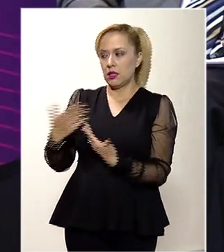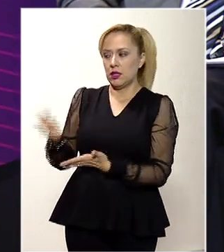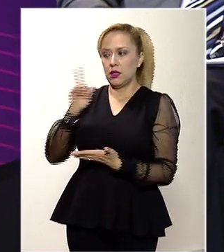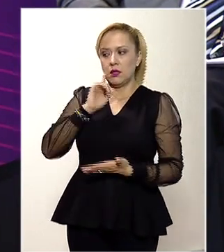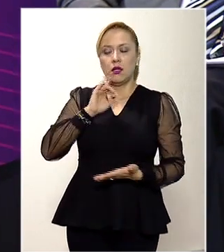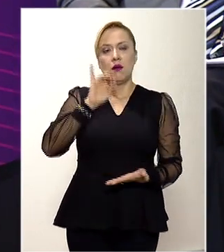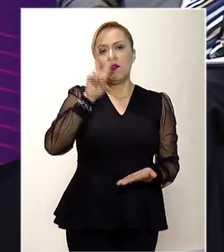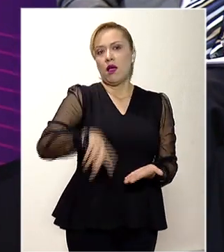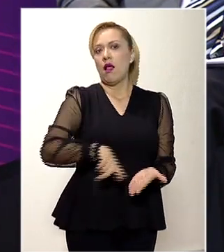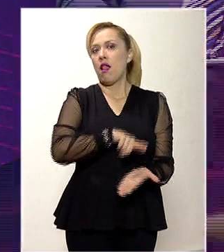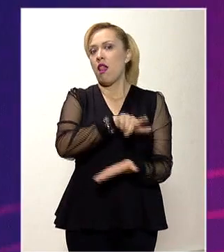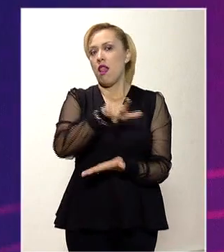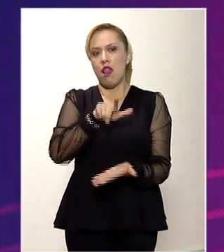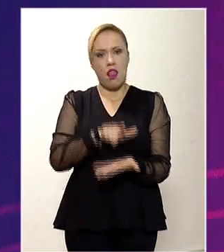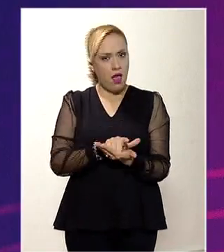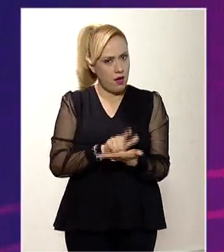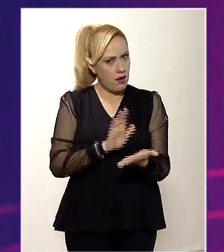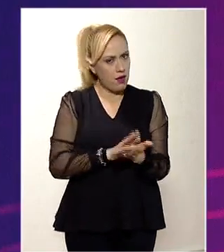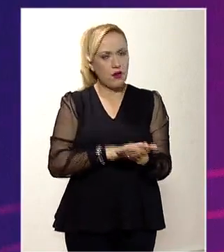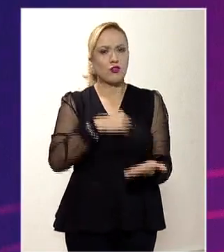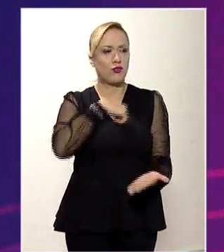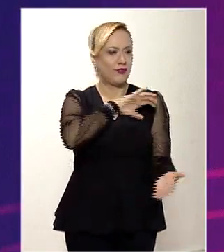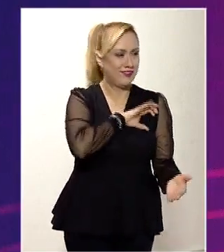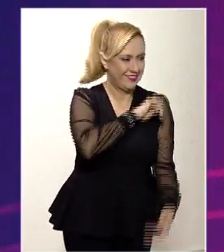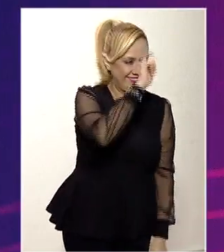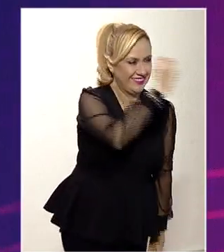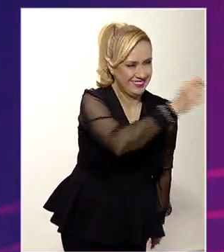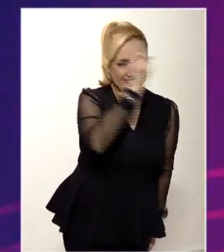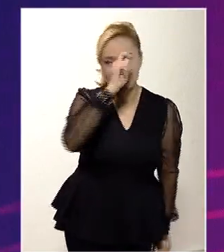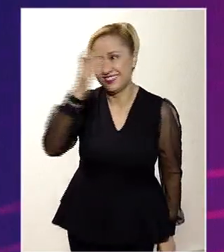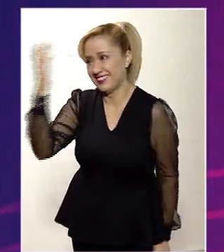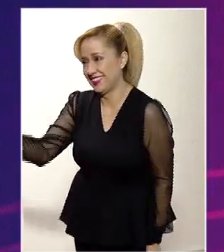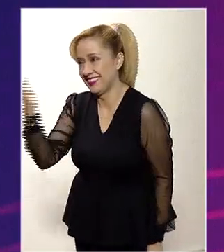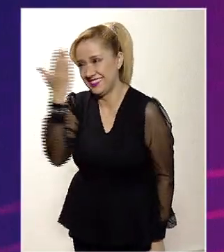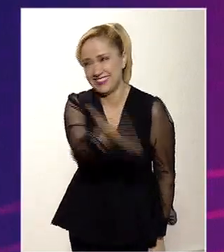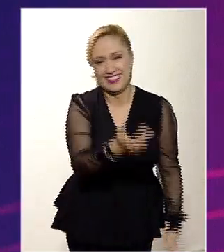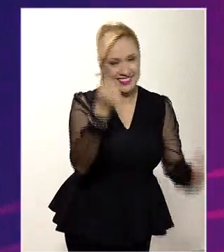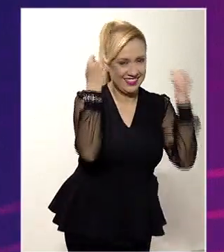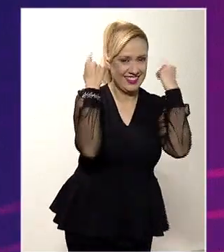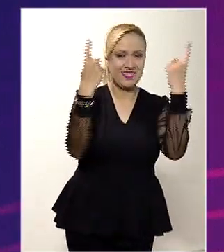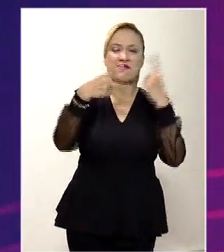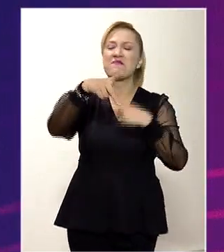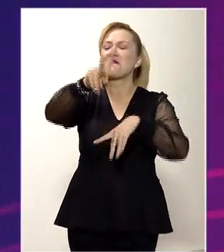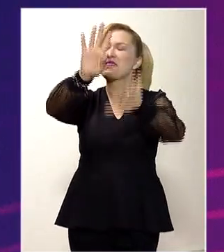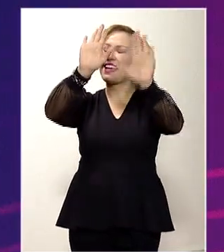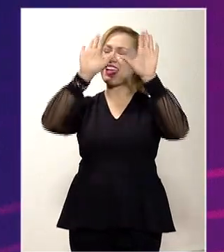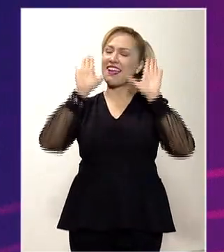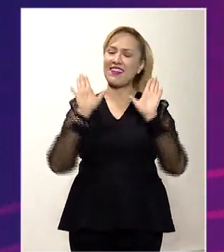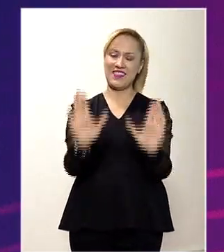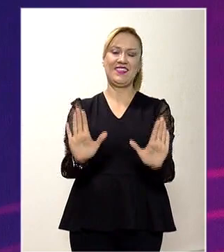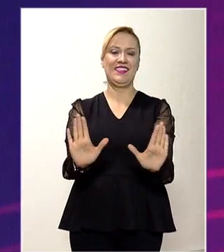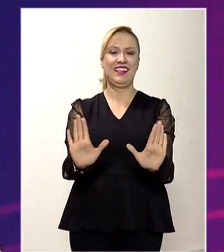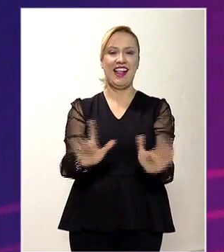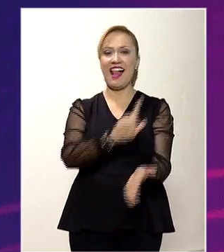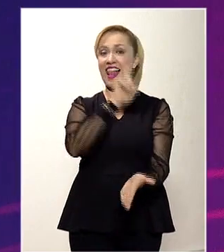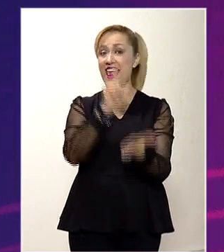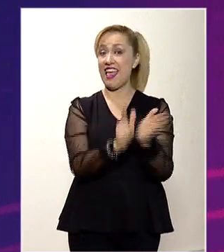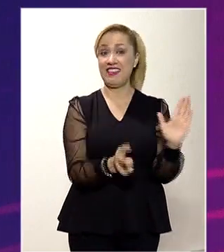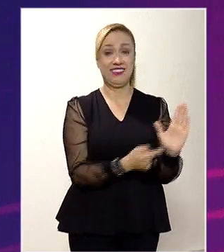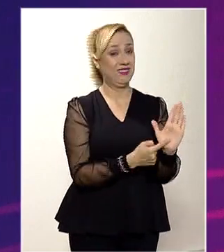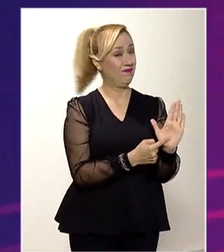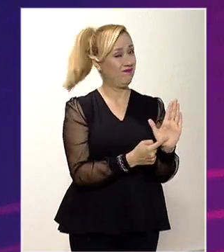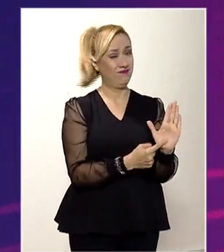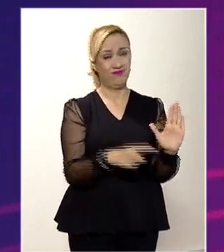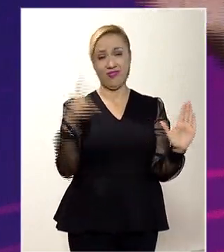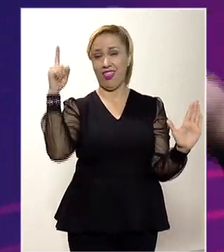ley, los quiero, los respeto, los admiro, pero también desde el lado de una persona que tiene que implementar esta ley, la verdad es que sí